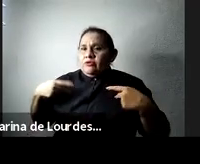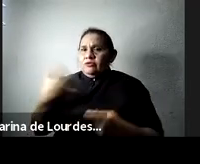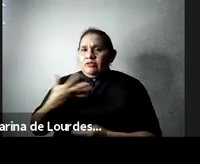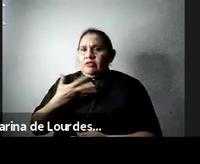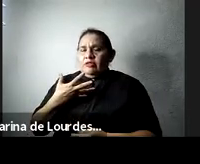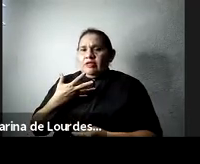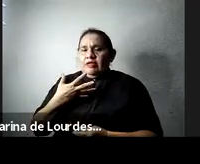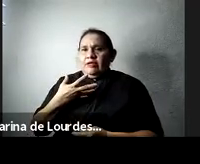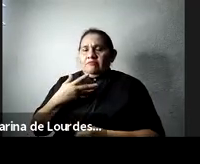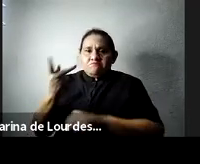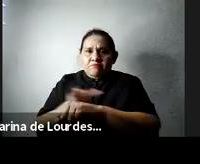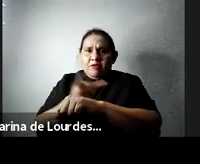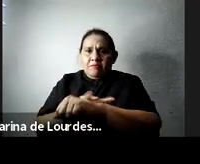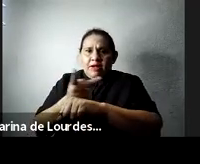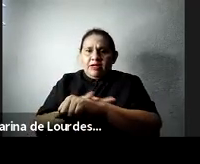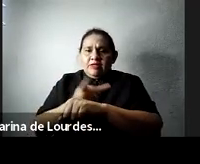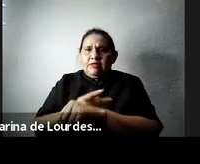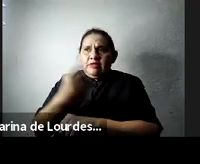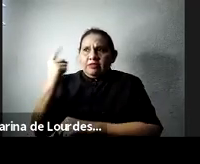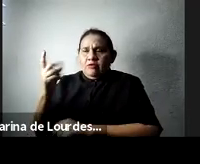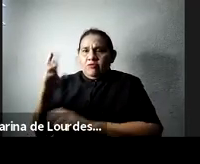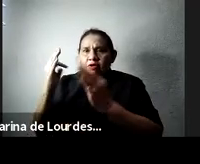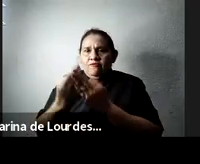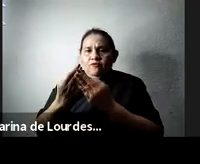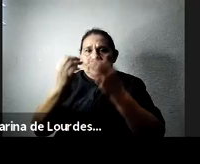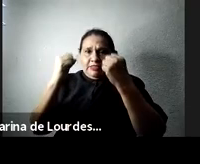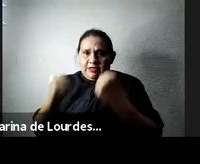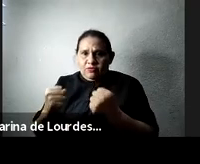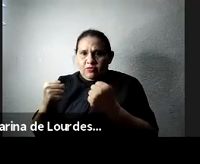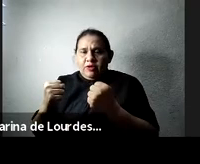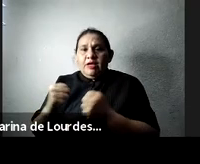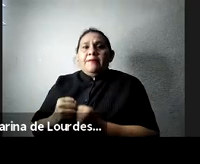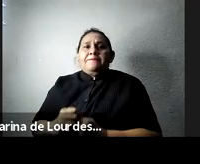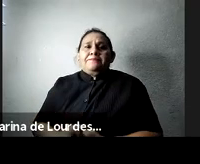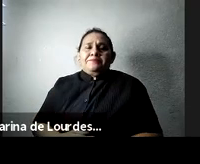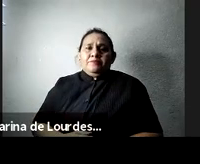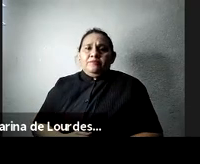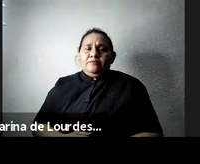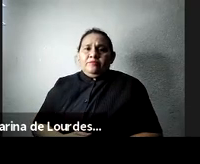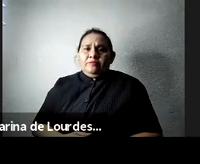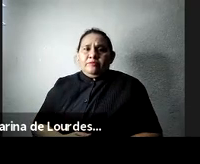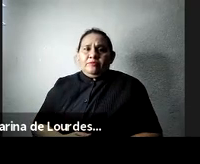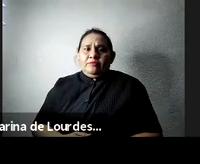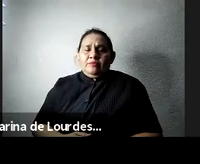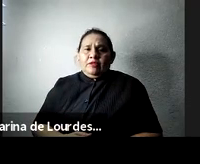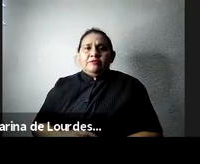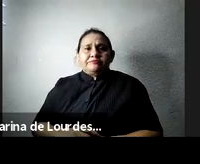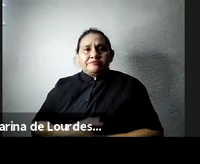que circular y movilizarse de una manera segura. La siguiente, ya voy a